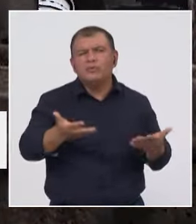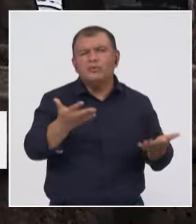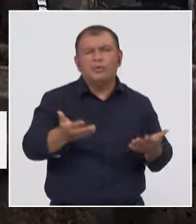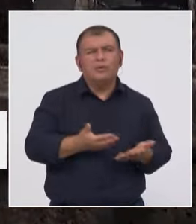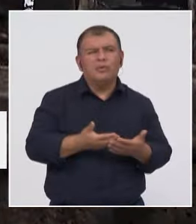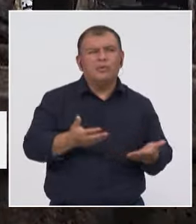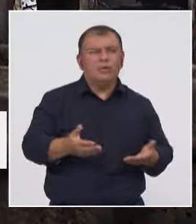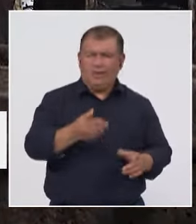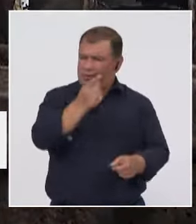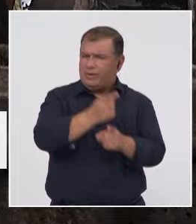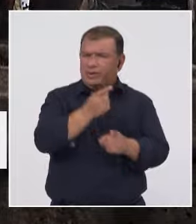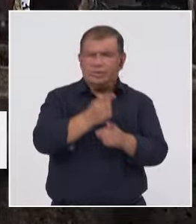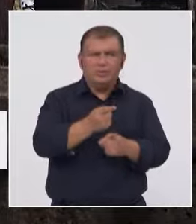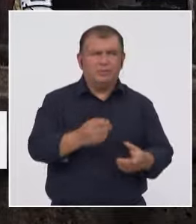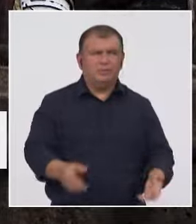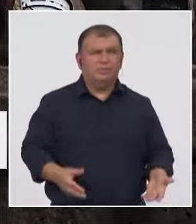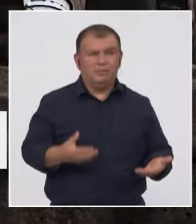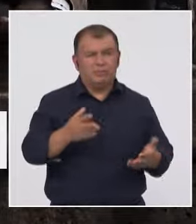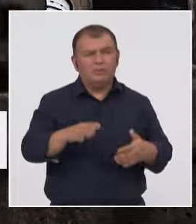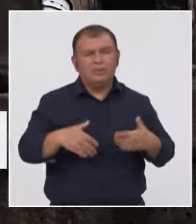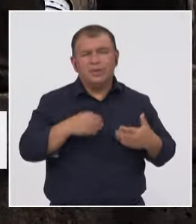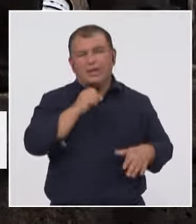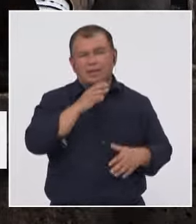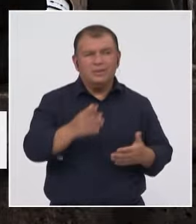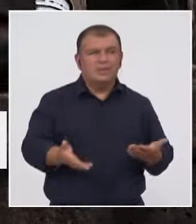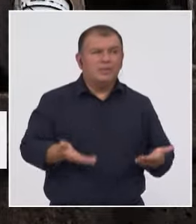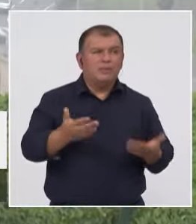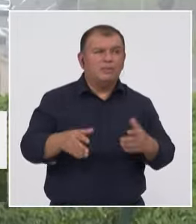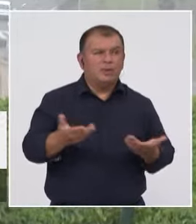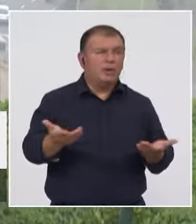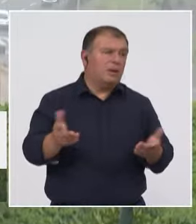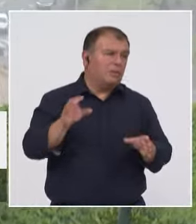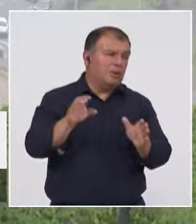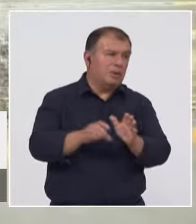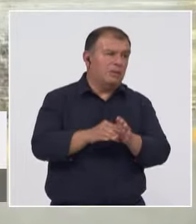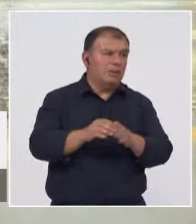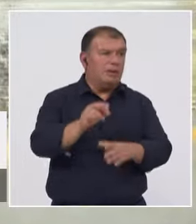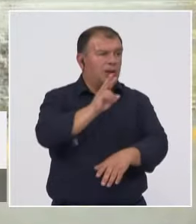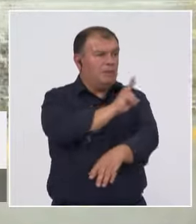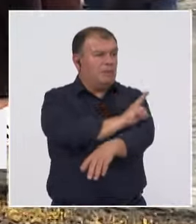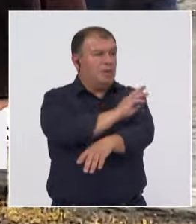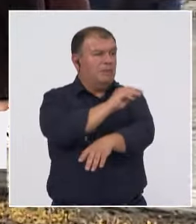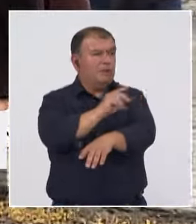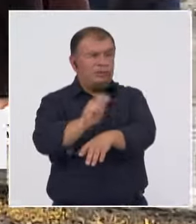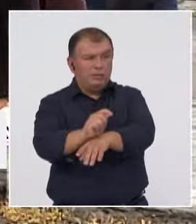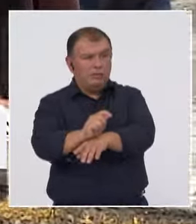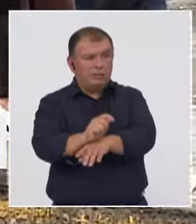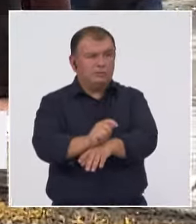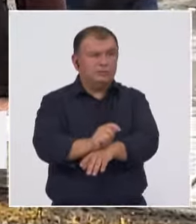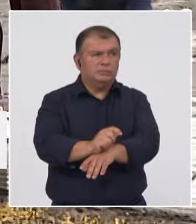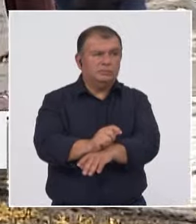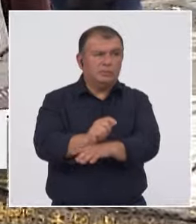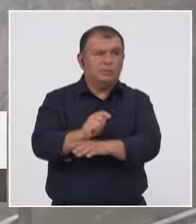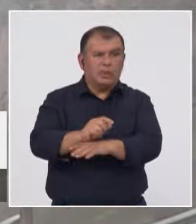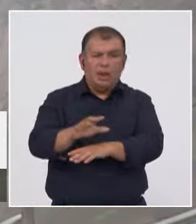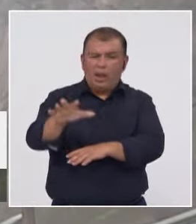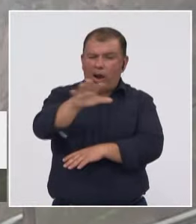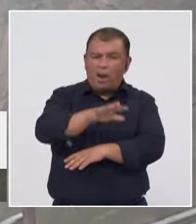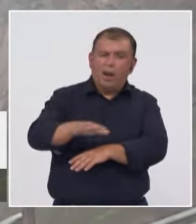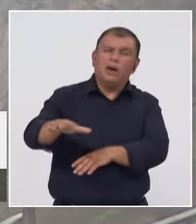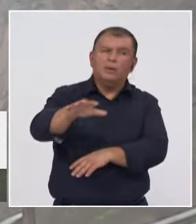lo es correcto? Bueno, se podría decir porque en el caso, bueno, de Villa María del Triunfo, hay zonas